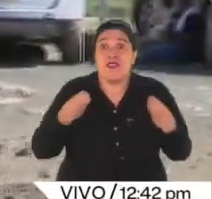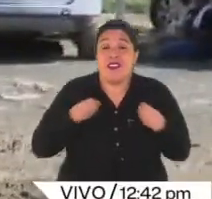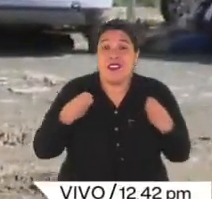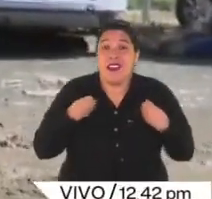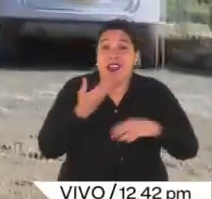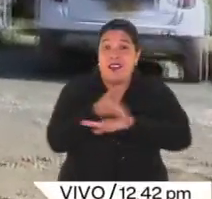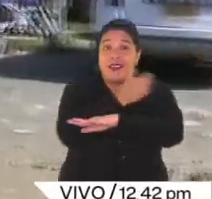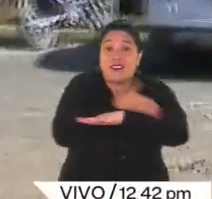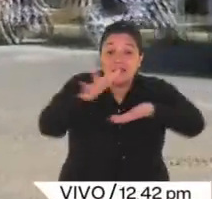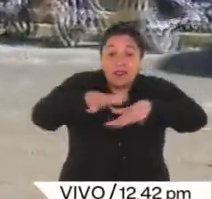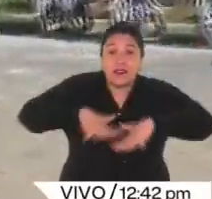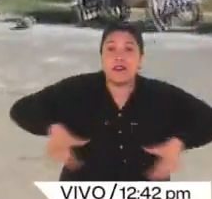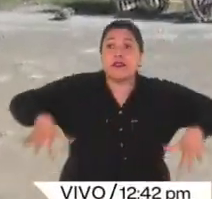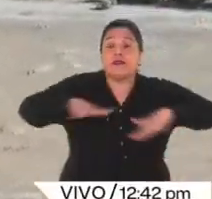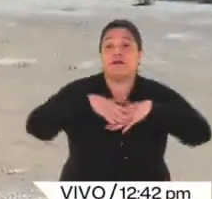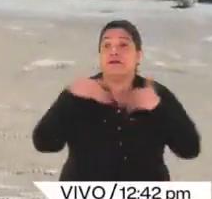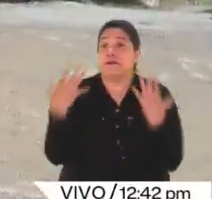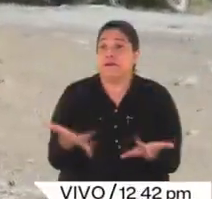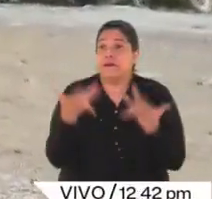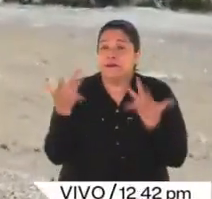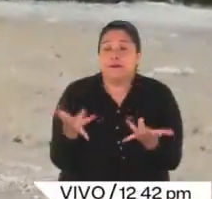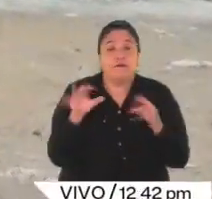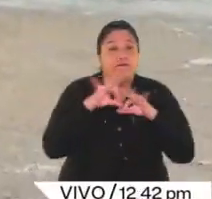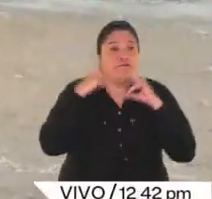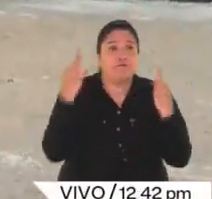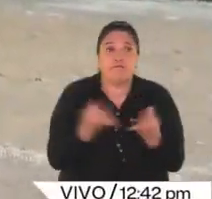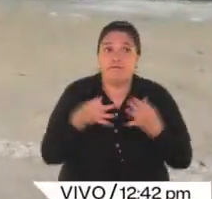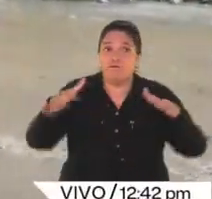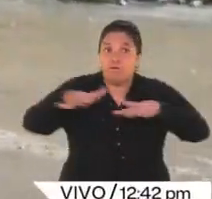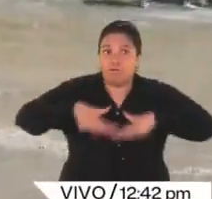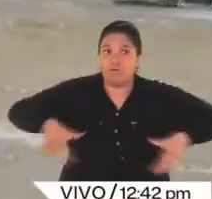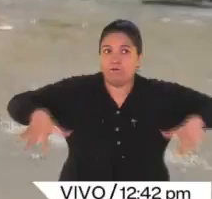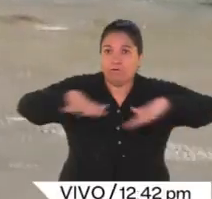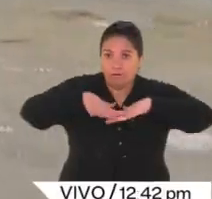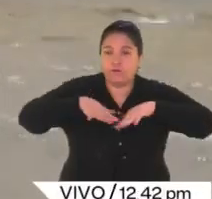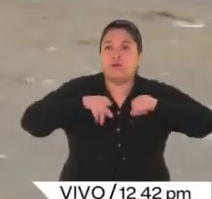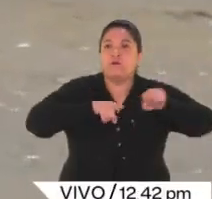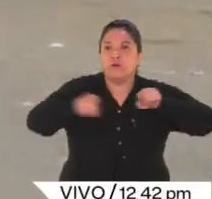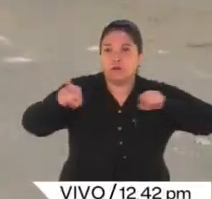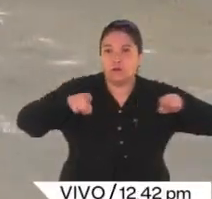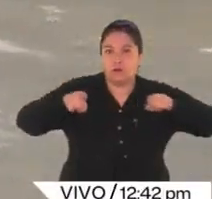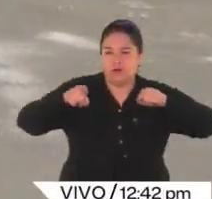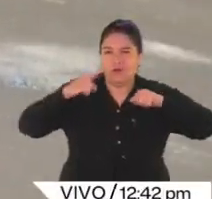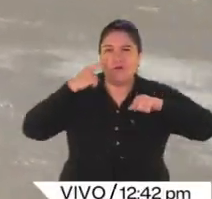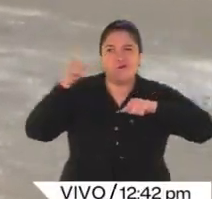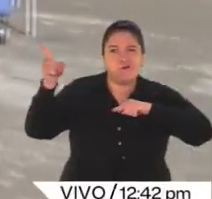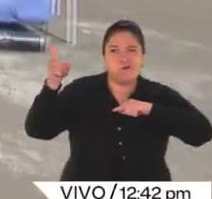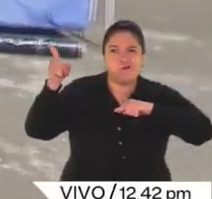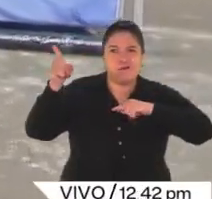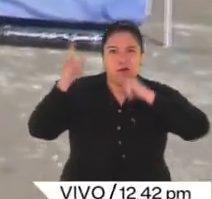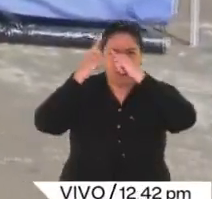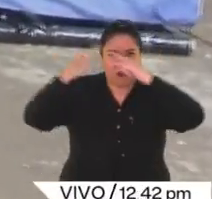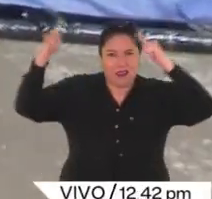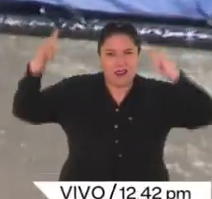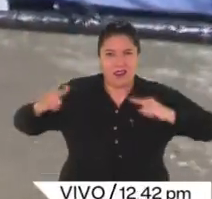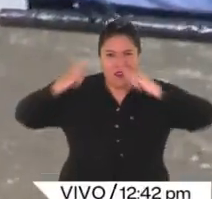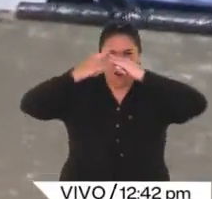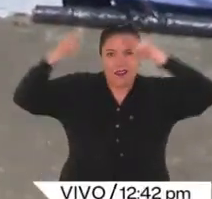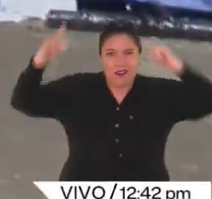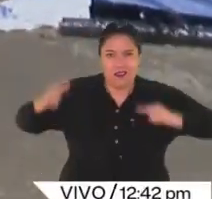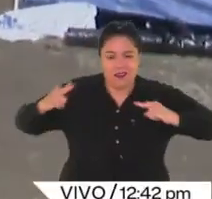la tragedia esperando noticias de sus familiares. Esta es, por decirlo así, como una especie de campamento que